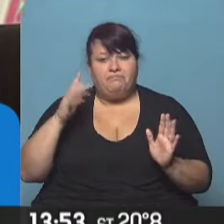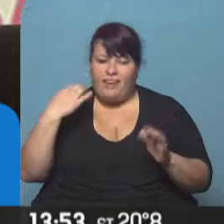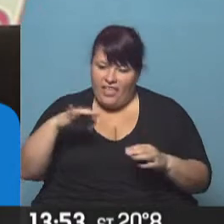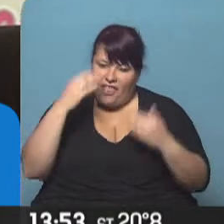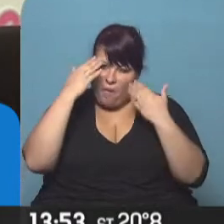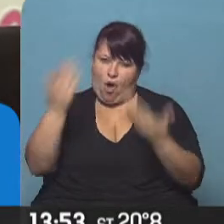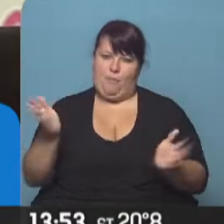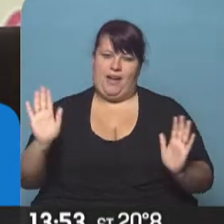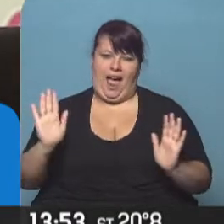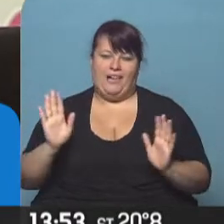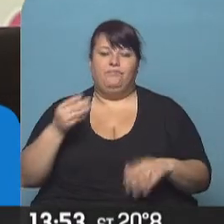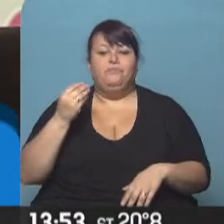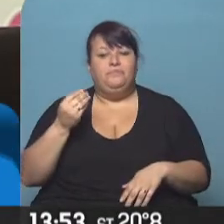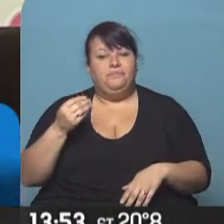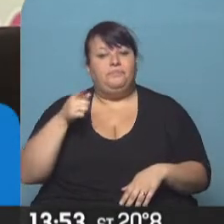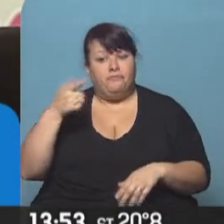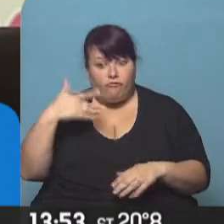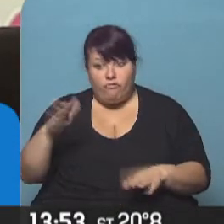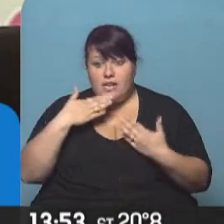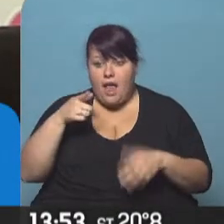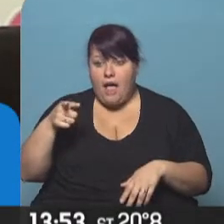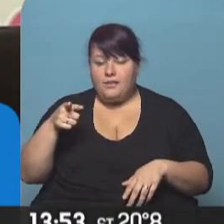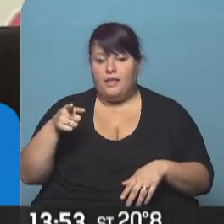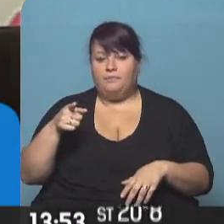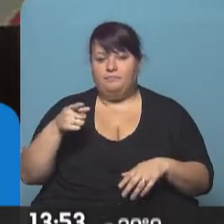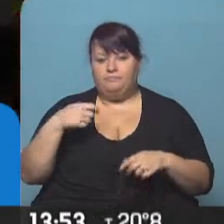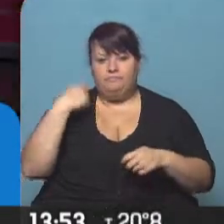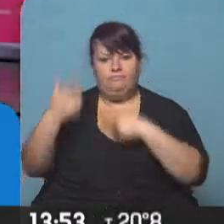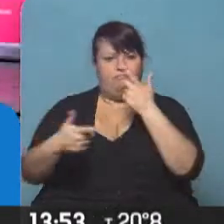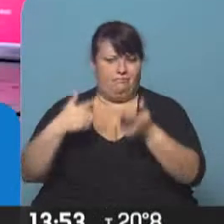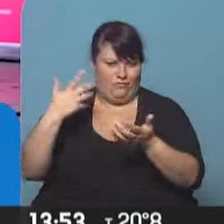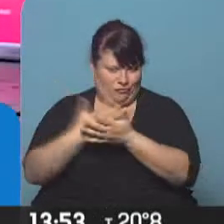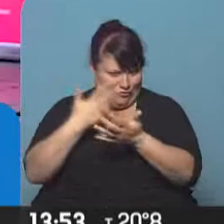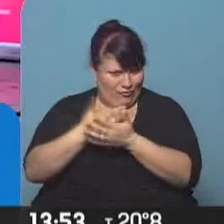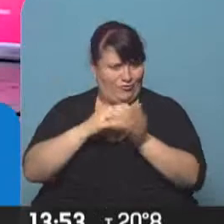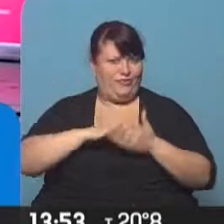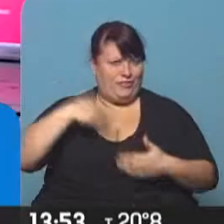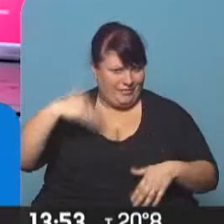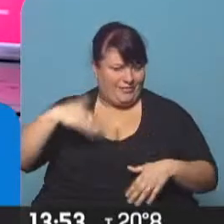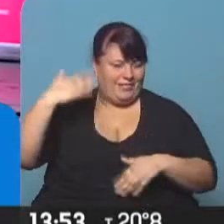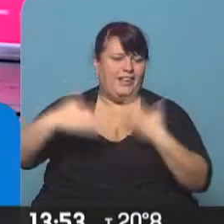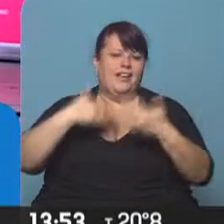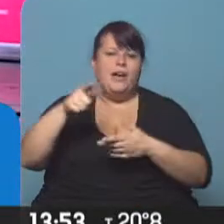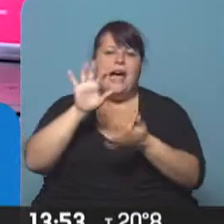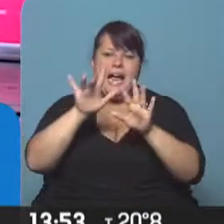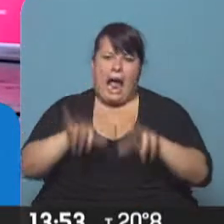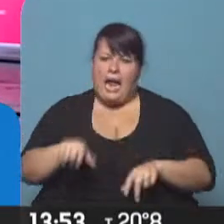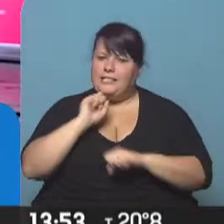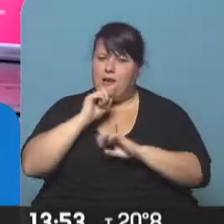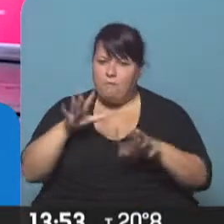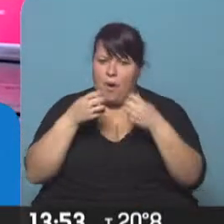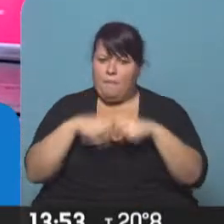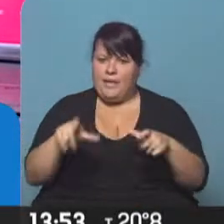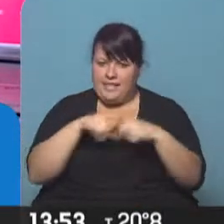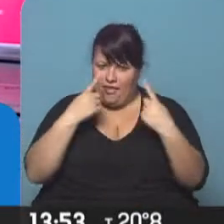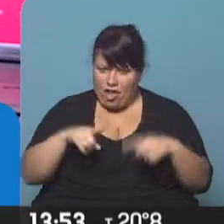un homenaje, porque fue el que recibió todas las cachetadas de entrada. Le hiciste una carta preciosa ahí en el comienzo